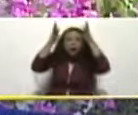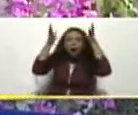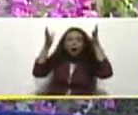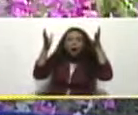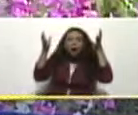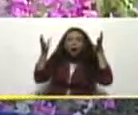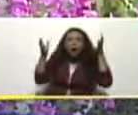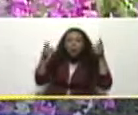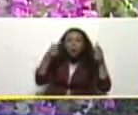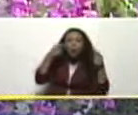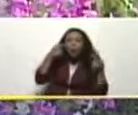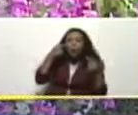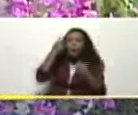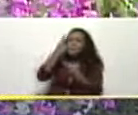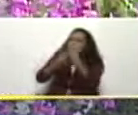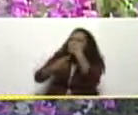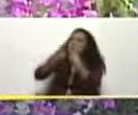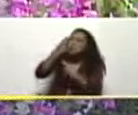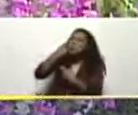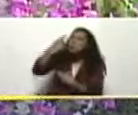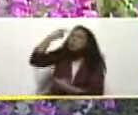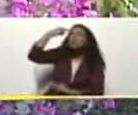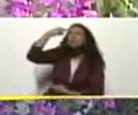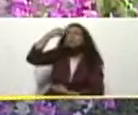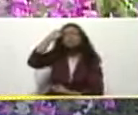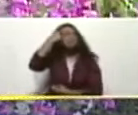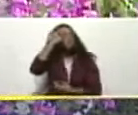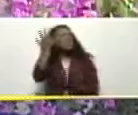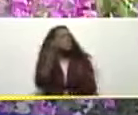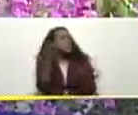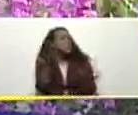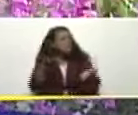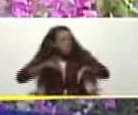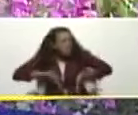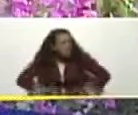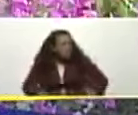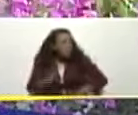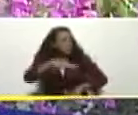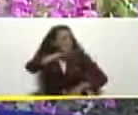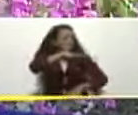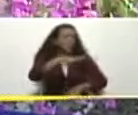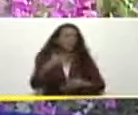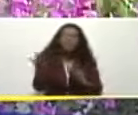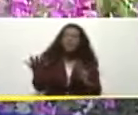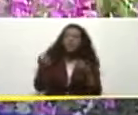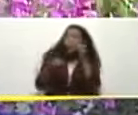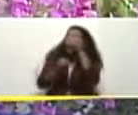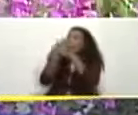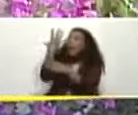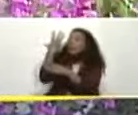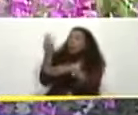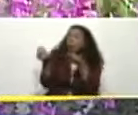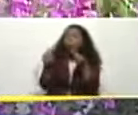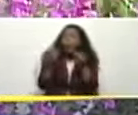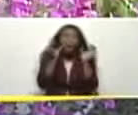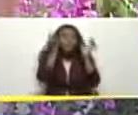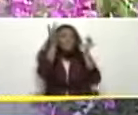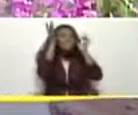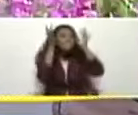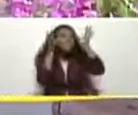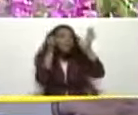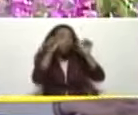siempre se va a preguntar la verdad, ¿de dónde venimos? ¿Somos creación